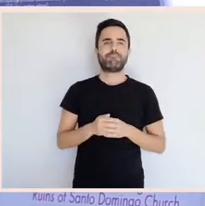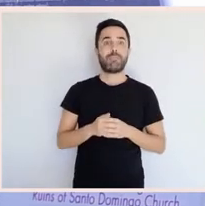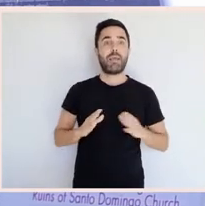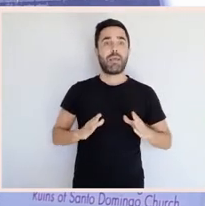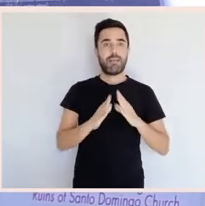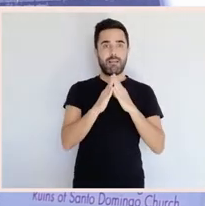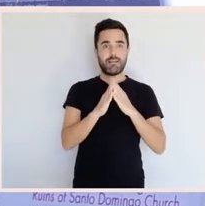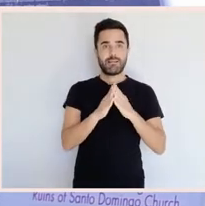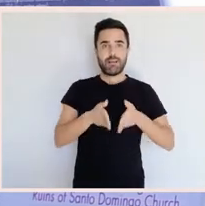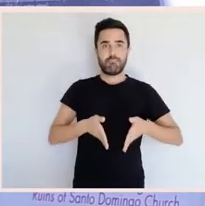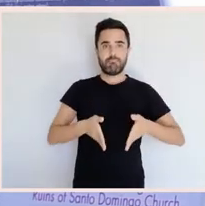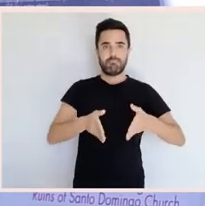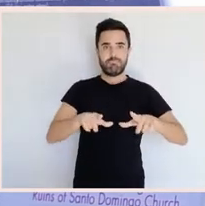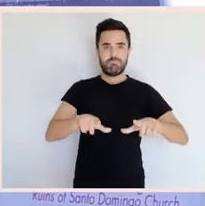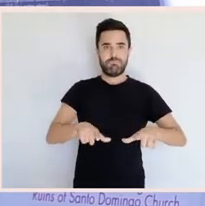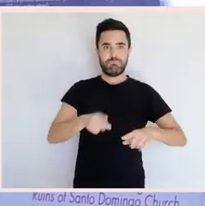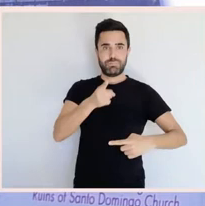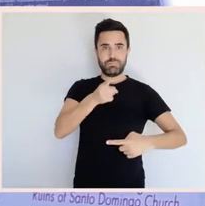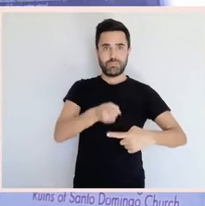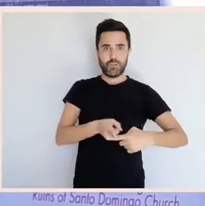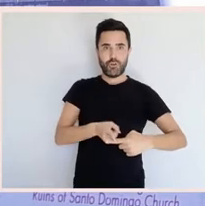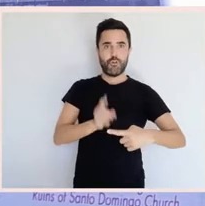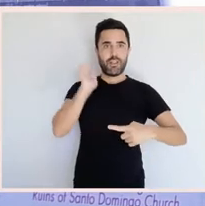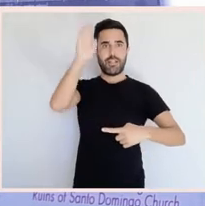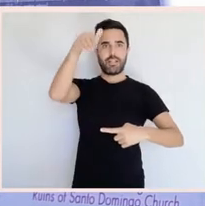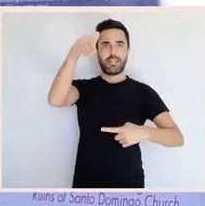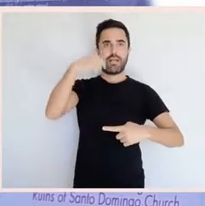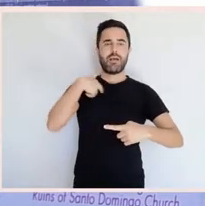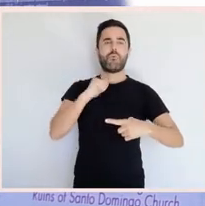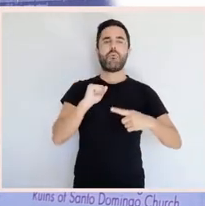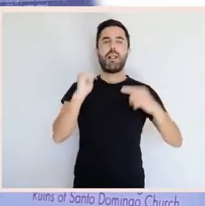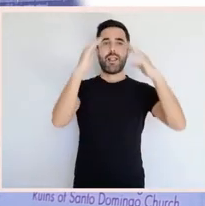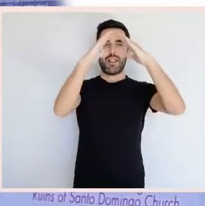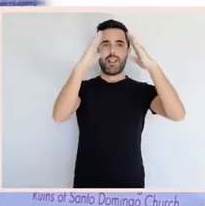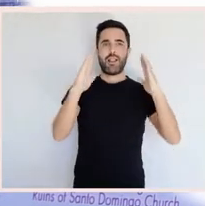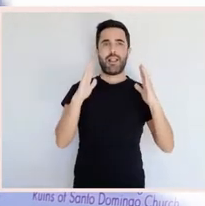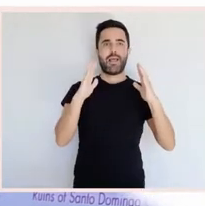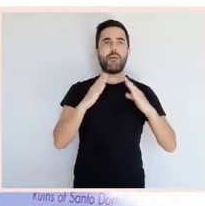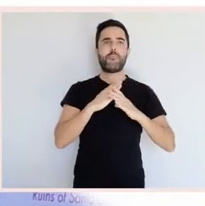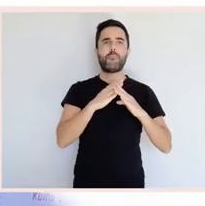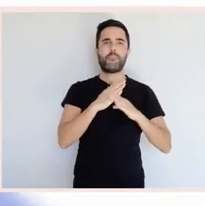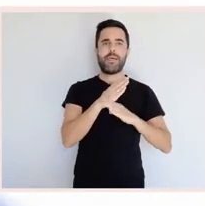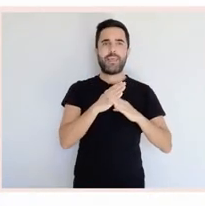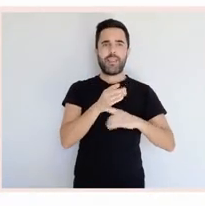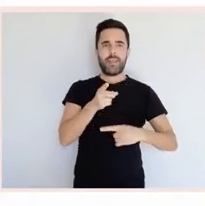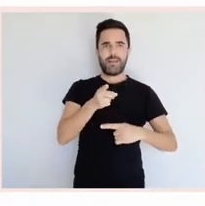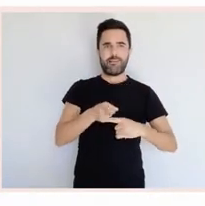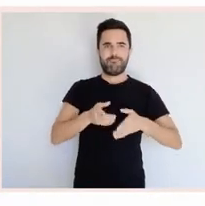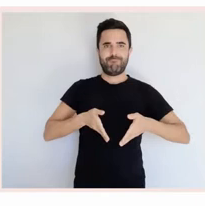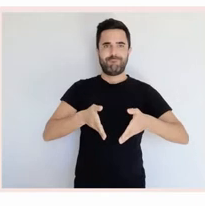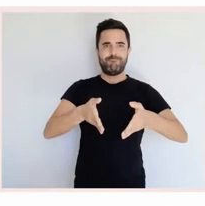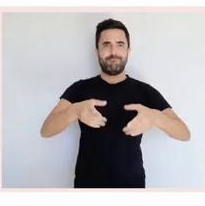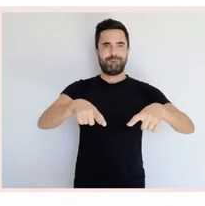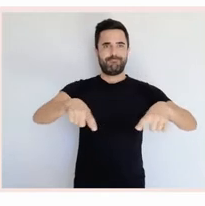latina con cubertas de madeira na nave e no cruceiro e reservando as bóvedas pétreas para as capelas da